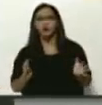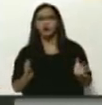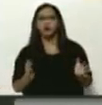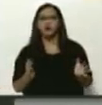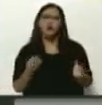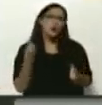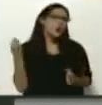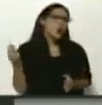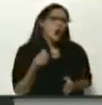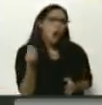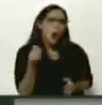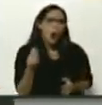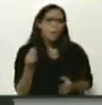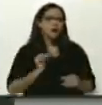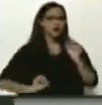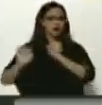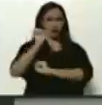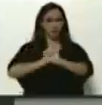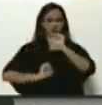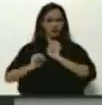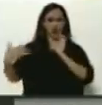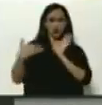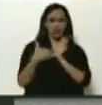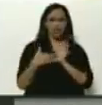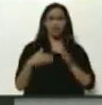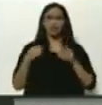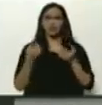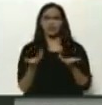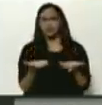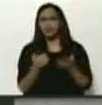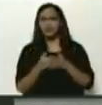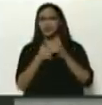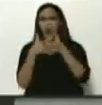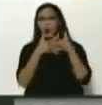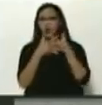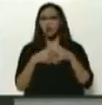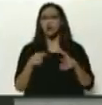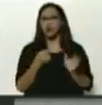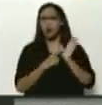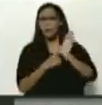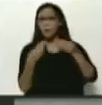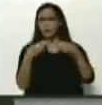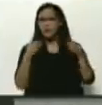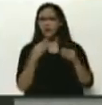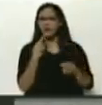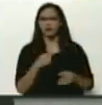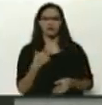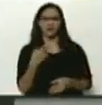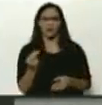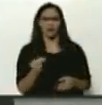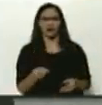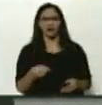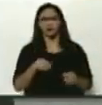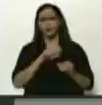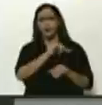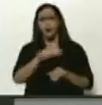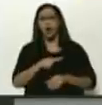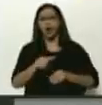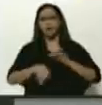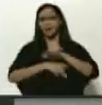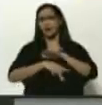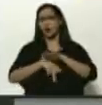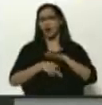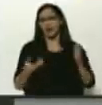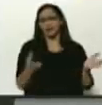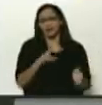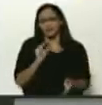¿cómo nos vamos a defender de los ataques al imperialismo y lo vamos a sacar en una gaceta y lo vamos a decir? Ah, eso sería infantil. Eso sería muy